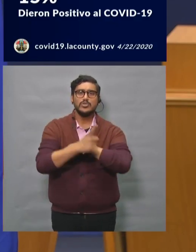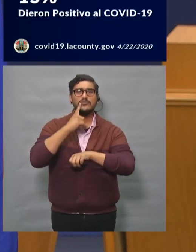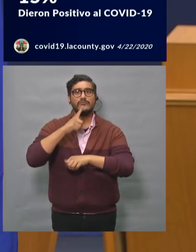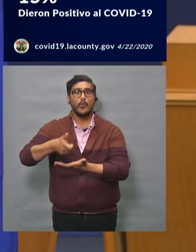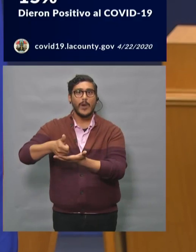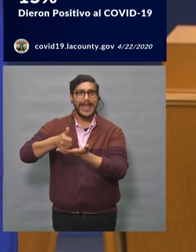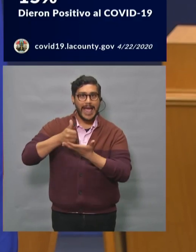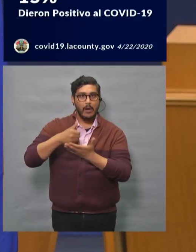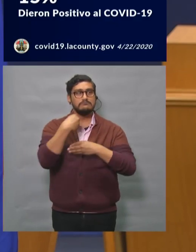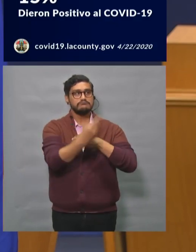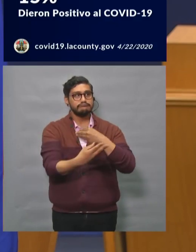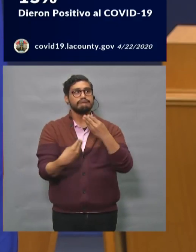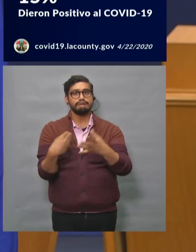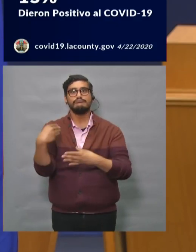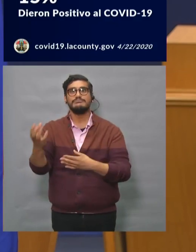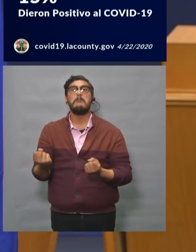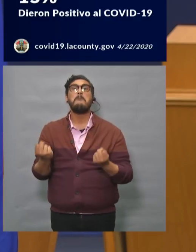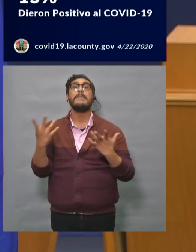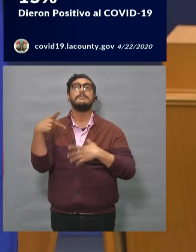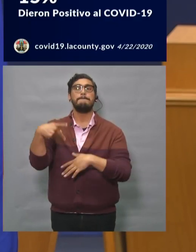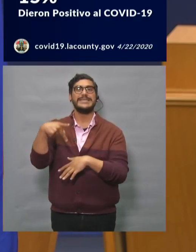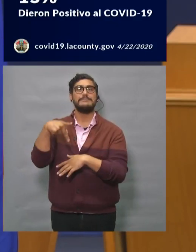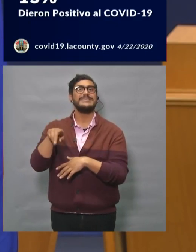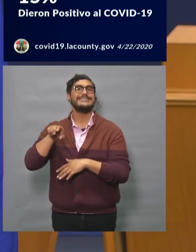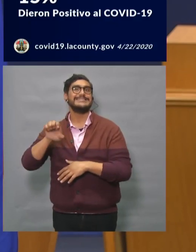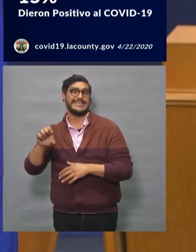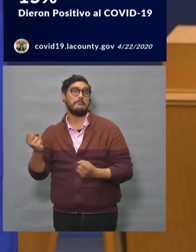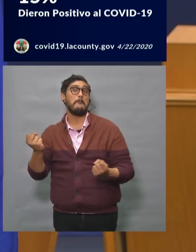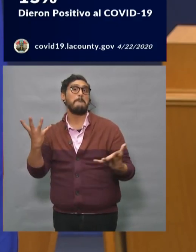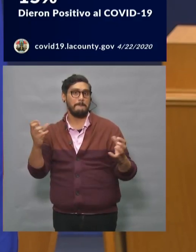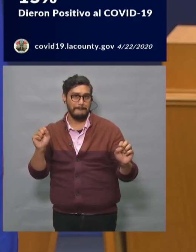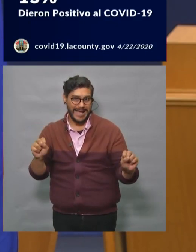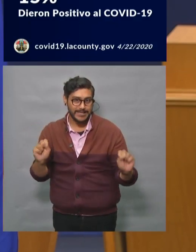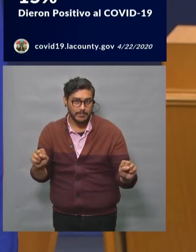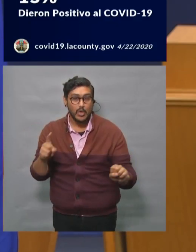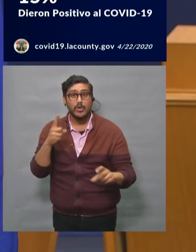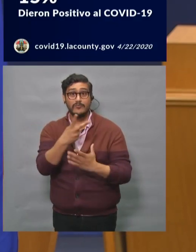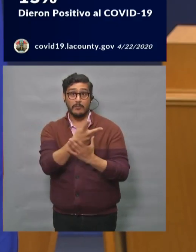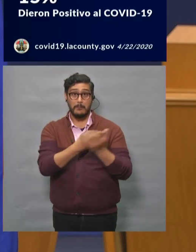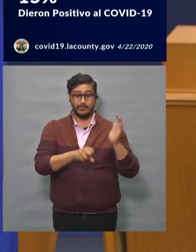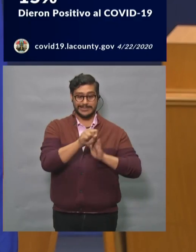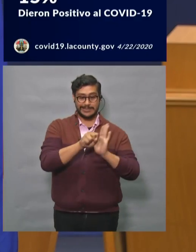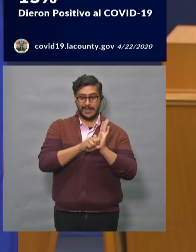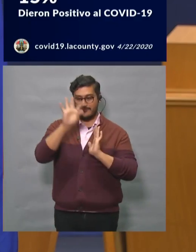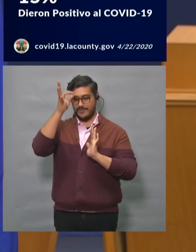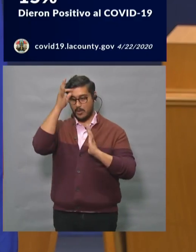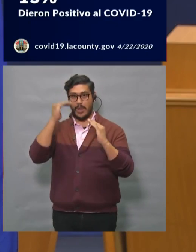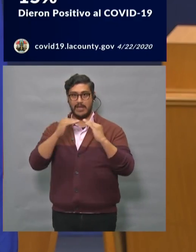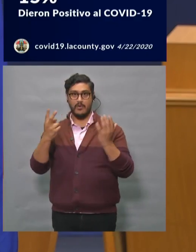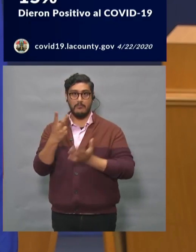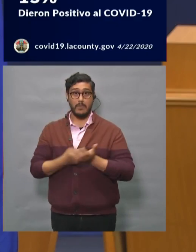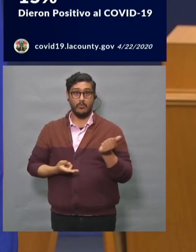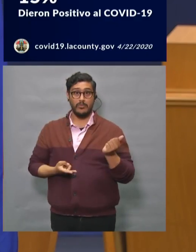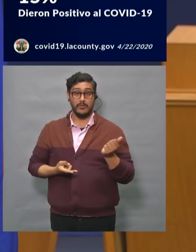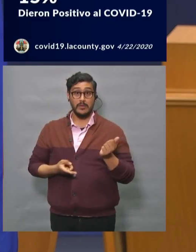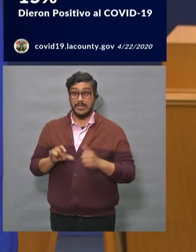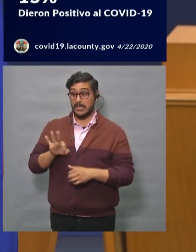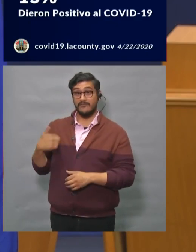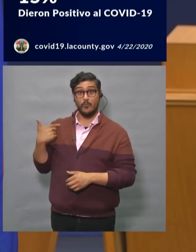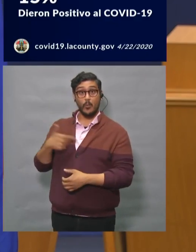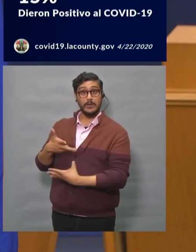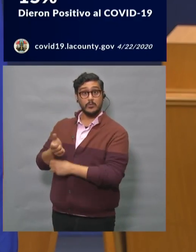de equipo de protección personal de las reservas estatales y federales. Tan pronto como recibamos más